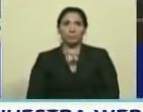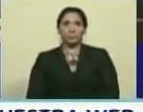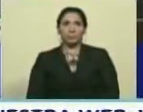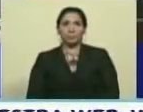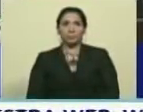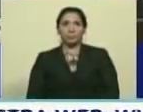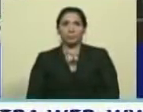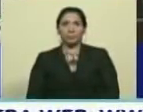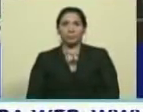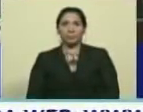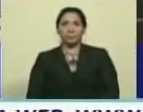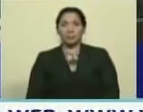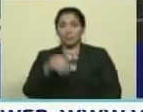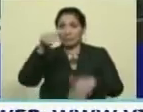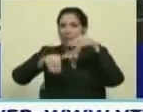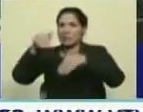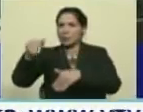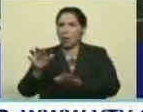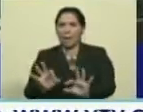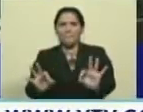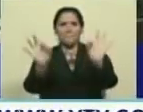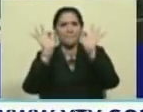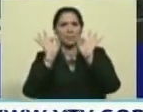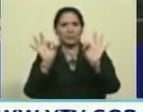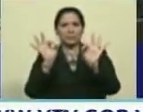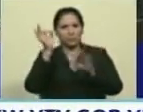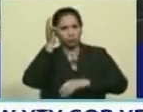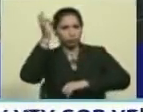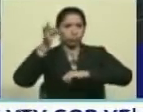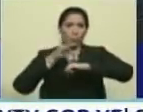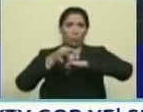en elecciones muy específicas de esos consejos municipales,